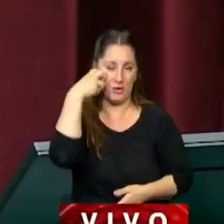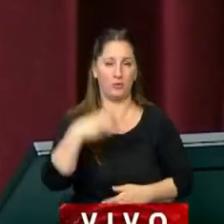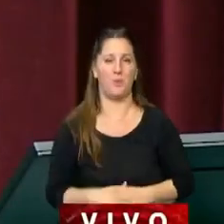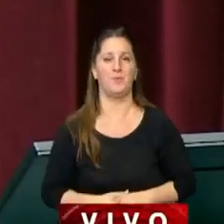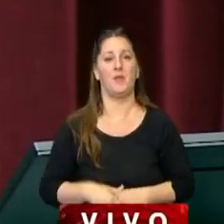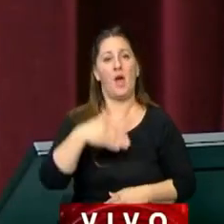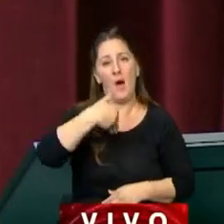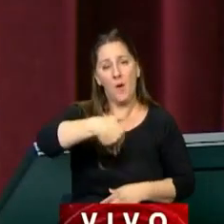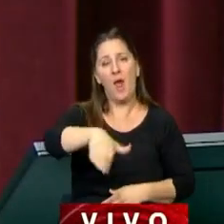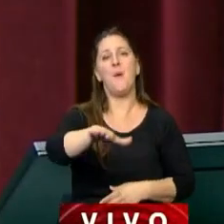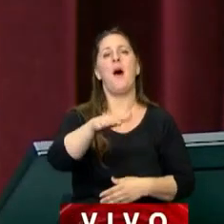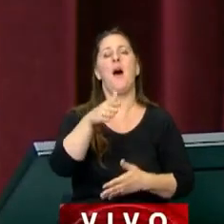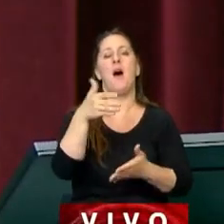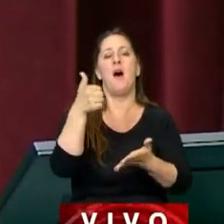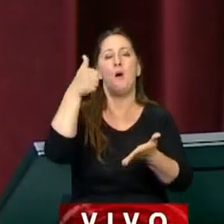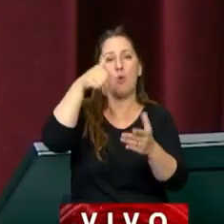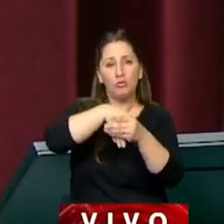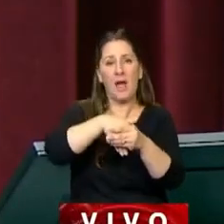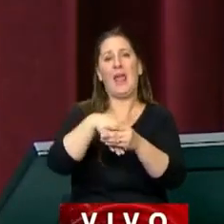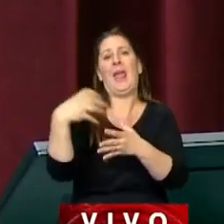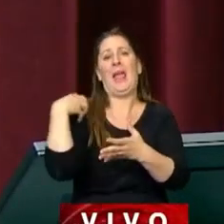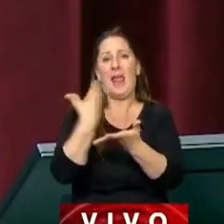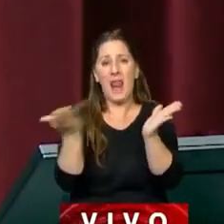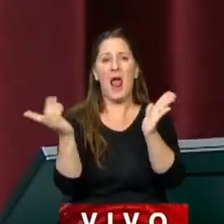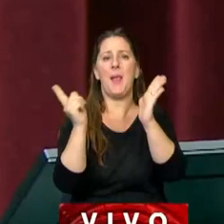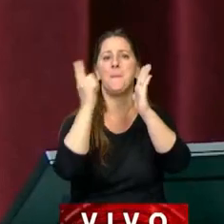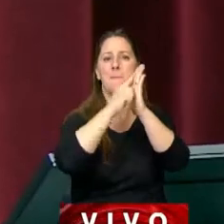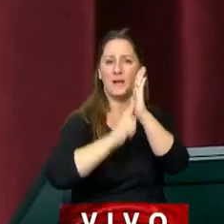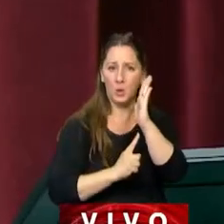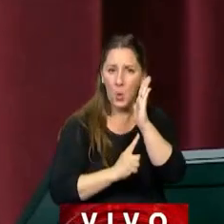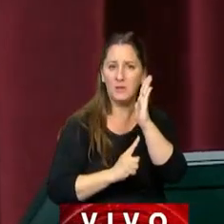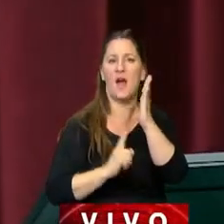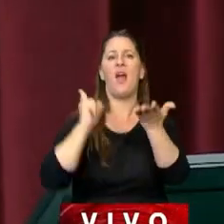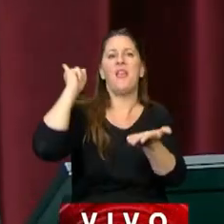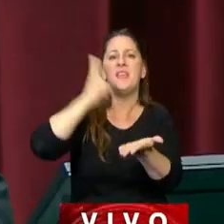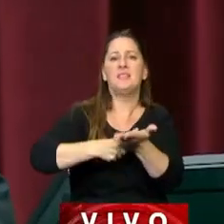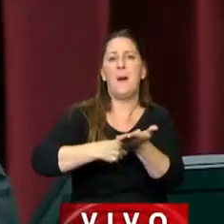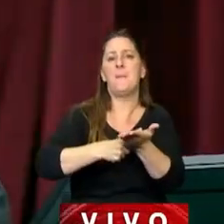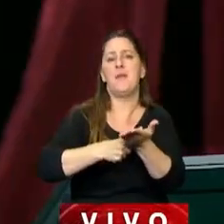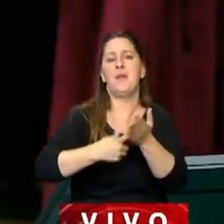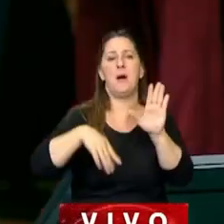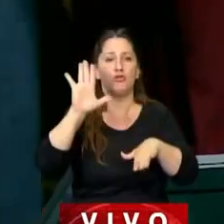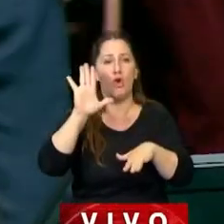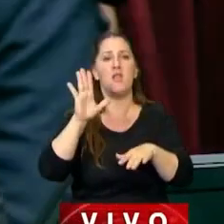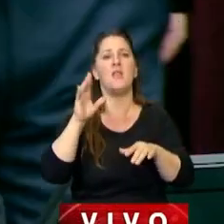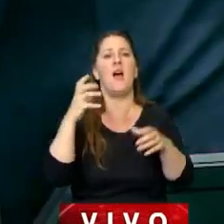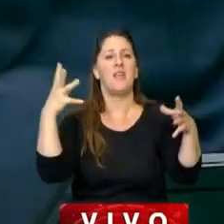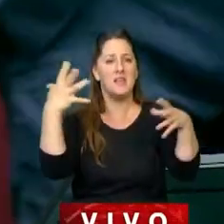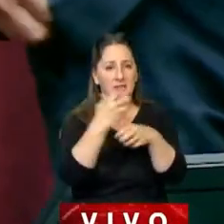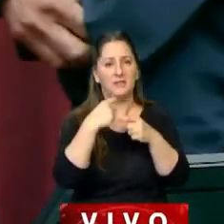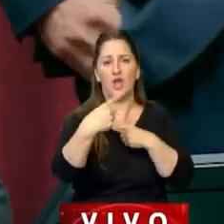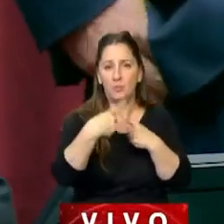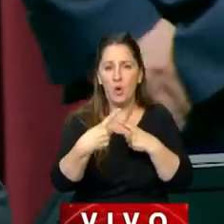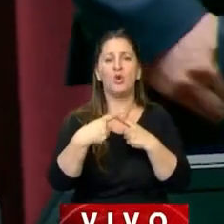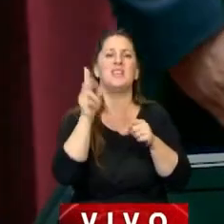se va a votar en general y en particular el dictamen de mayoría de las comisiones de transporte y